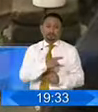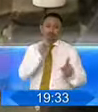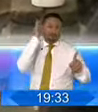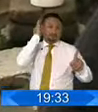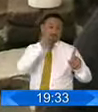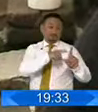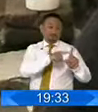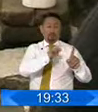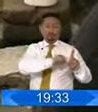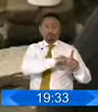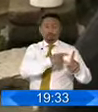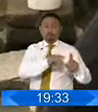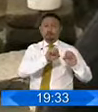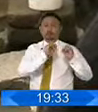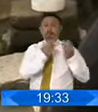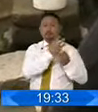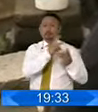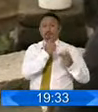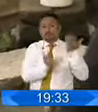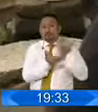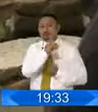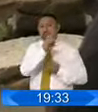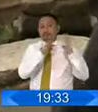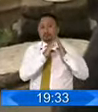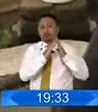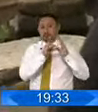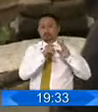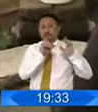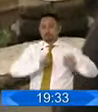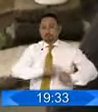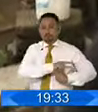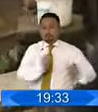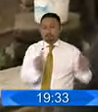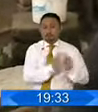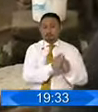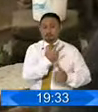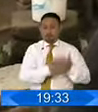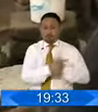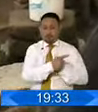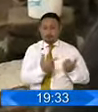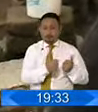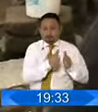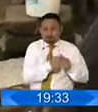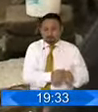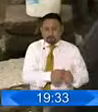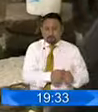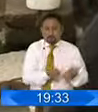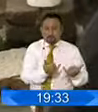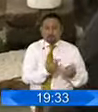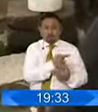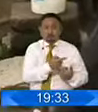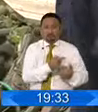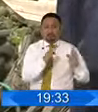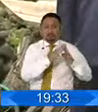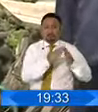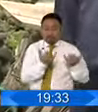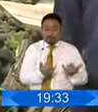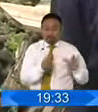le puedan ayudar a terminar una casita, para que pueda ella estar estable porque no tiene dónde